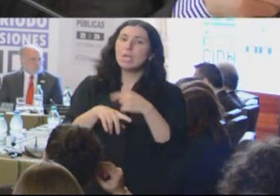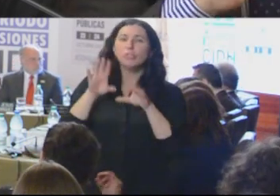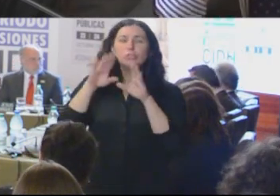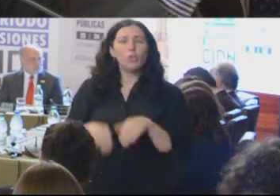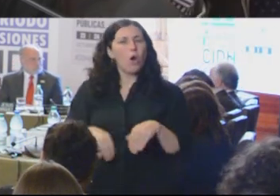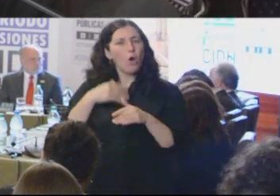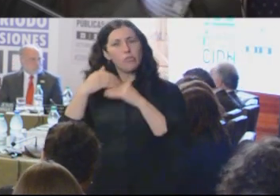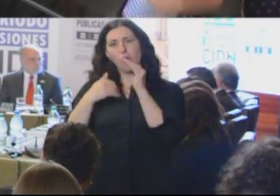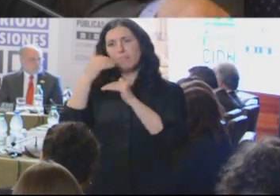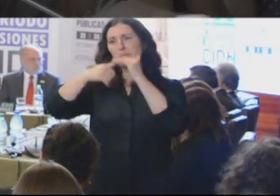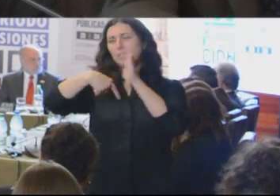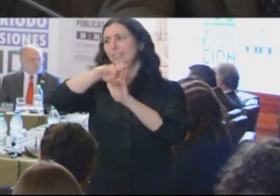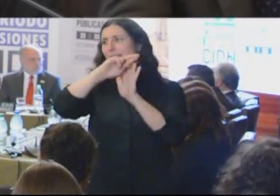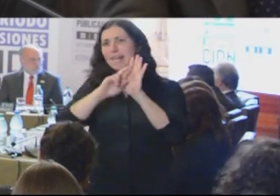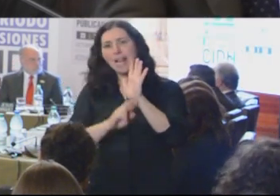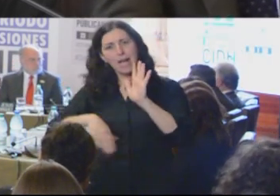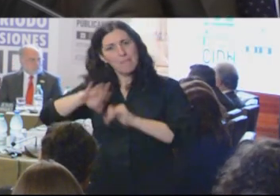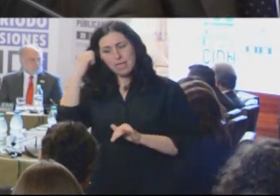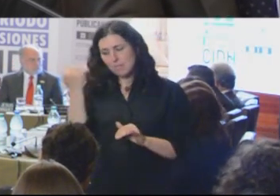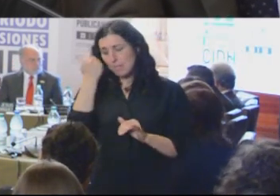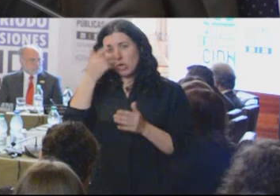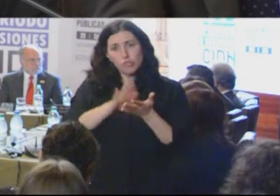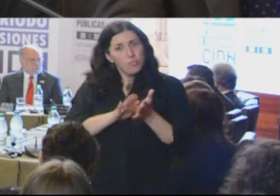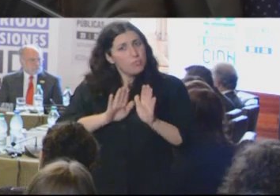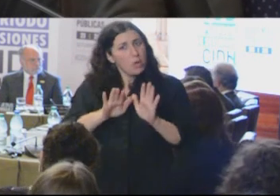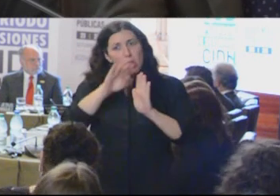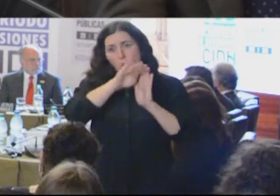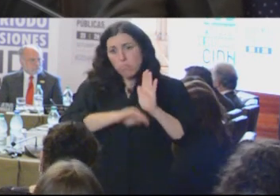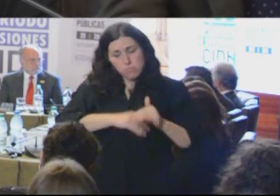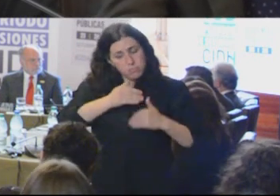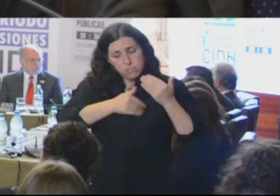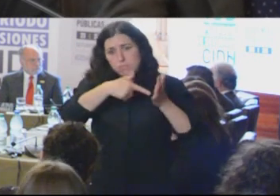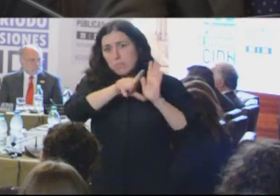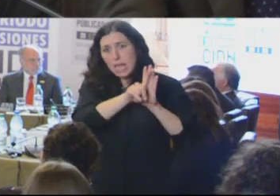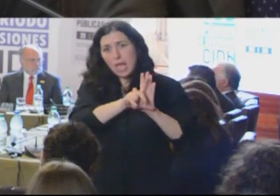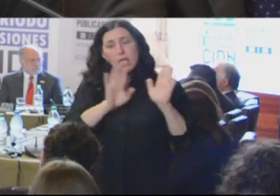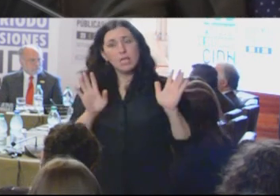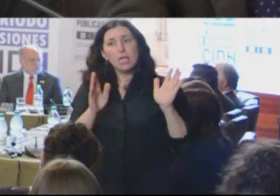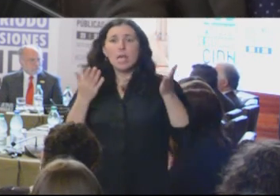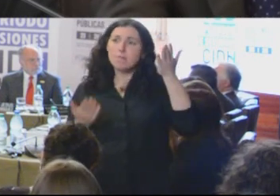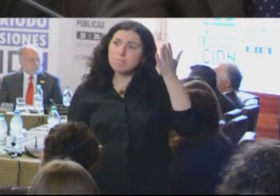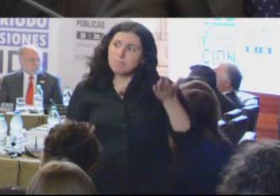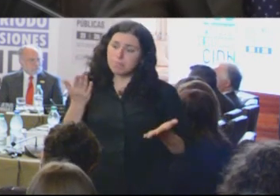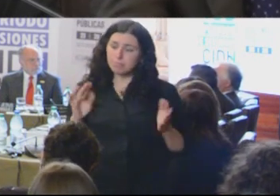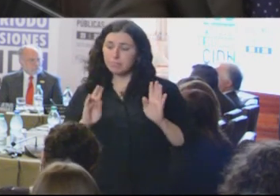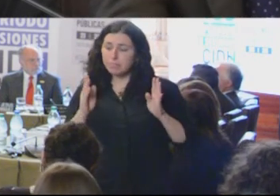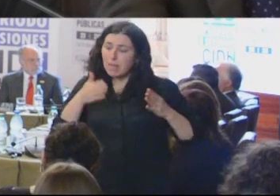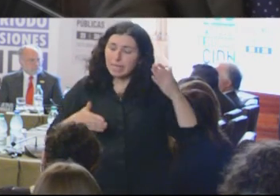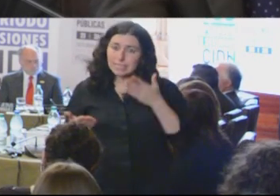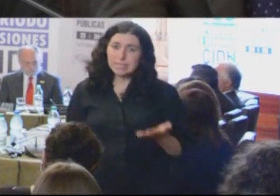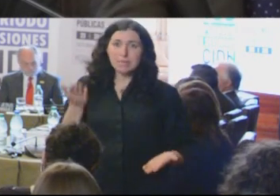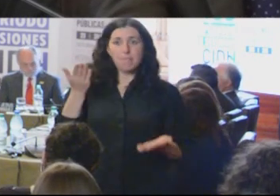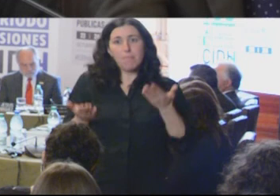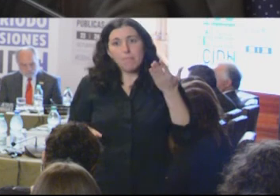procesos con las reglas fundamentales el debido proceso en el equilibrio de las partes y si finalmente